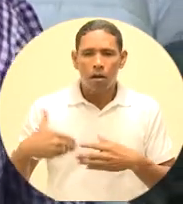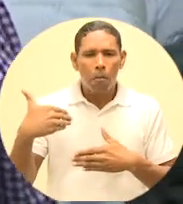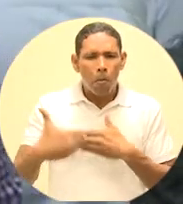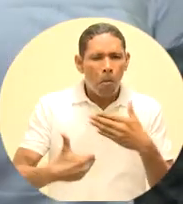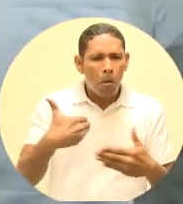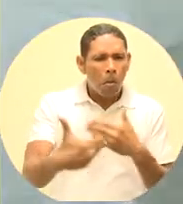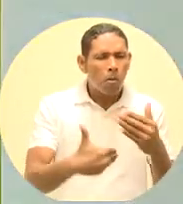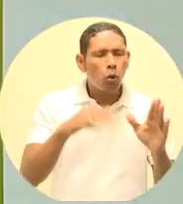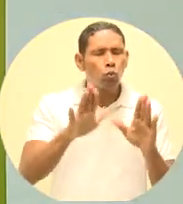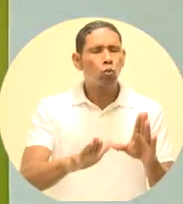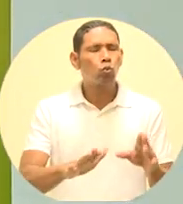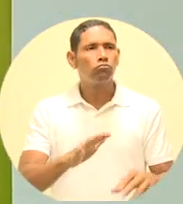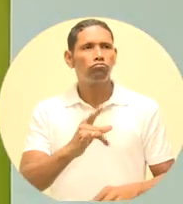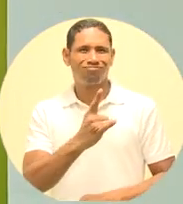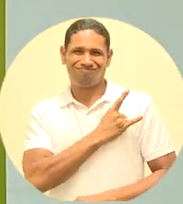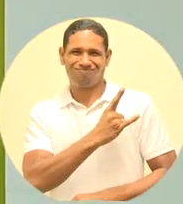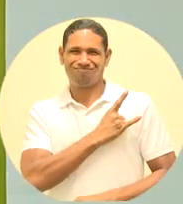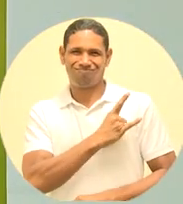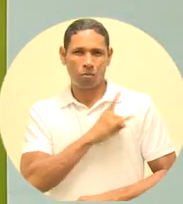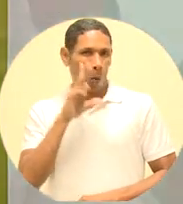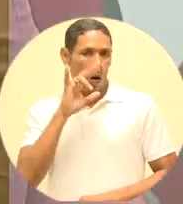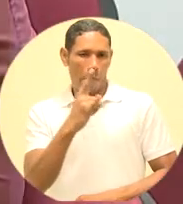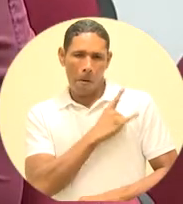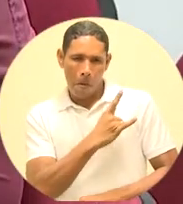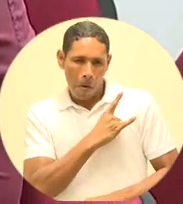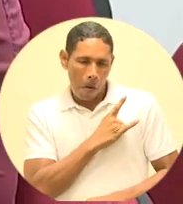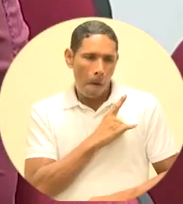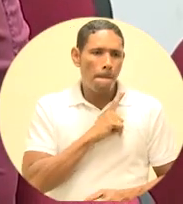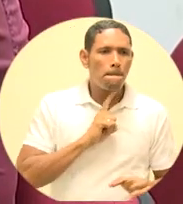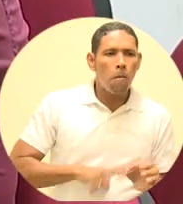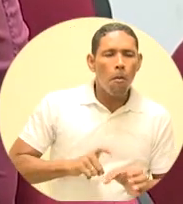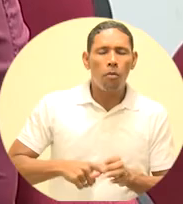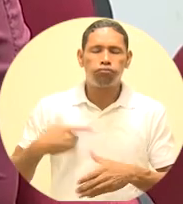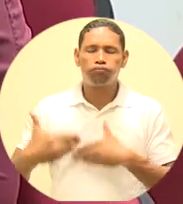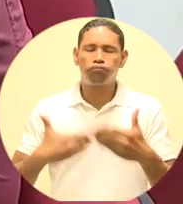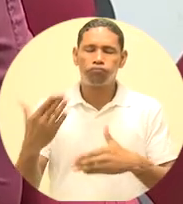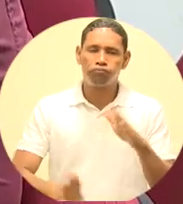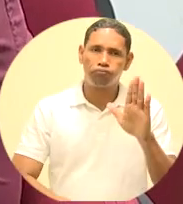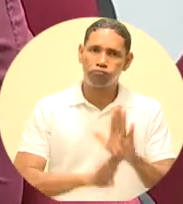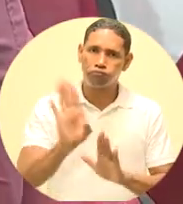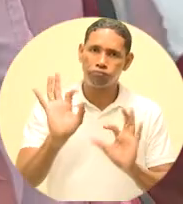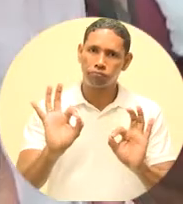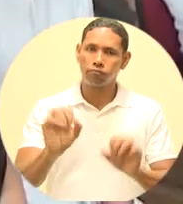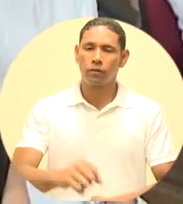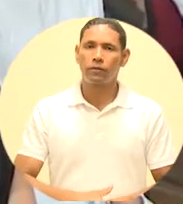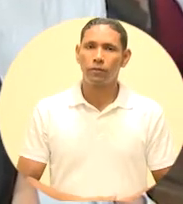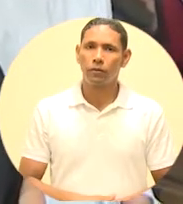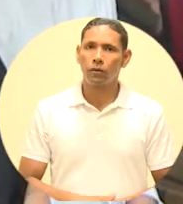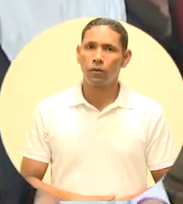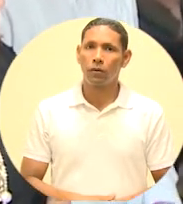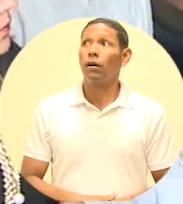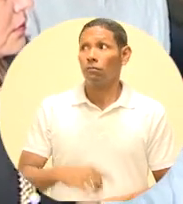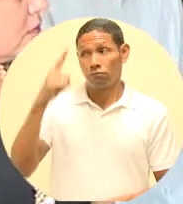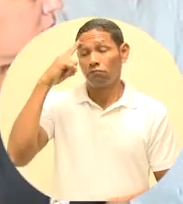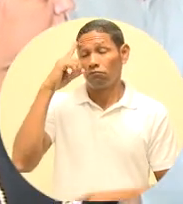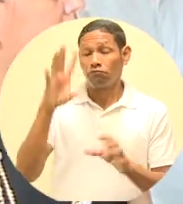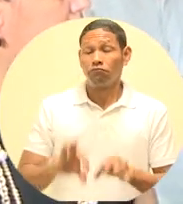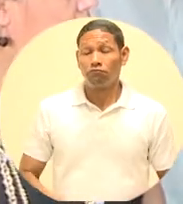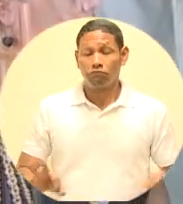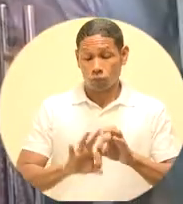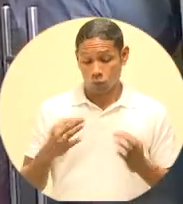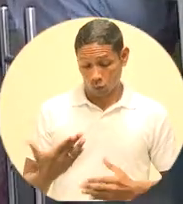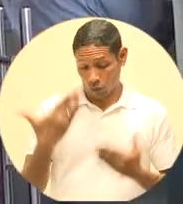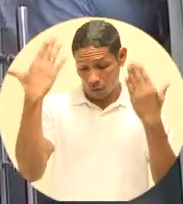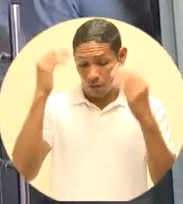desarrollar un campus universitario que brinde todas las condiciones para que este tipo de convenios se sigan brindando. La visión es pues totalmente favorable.